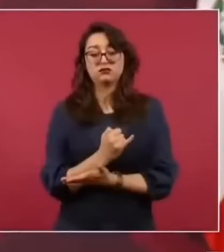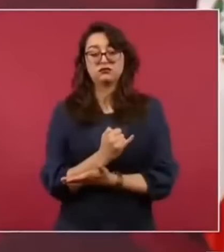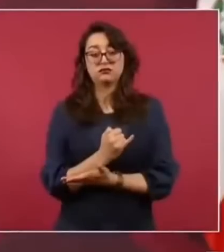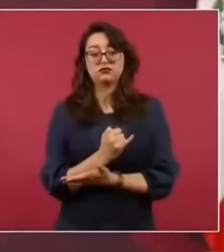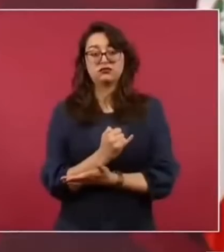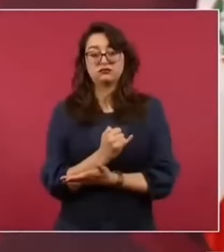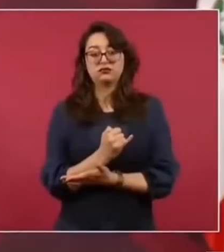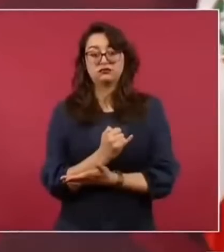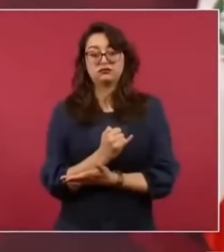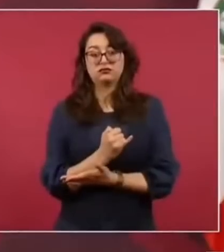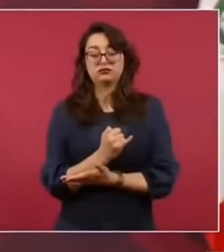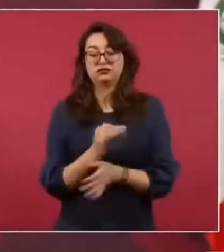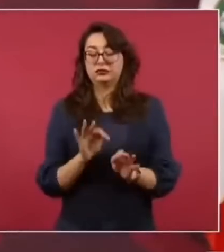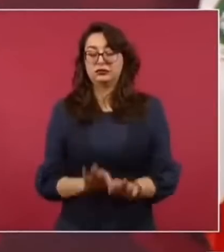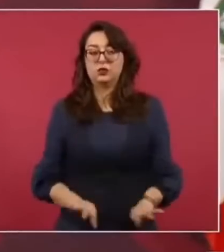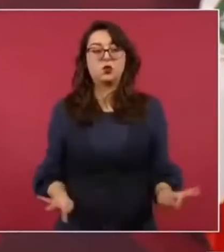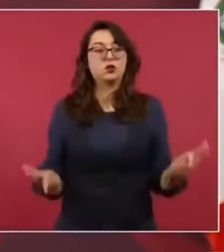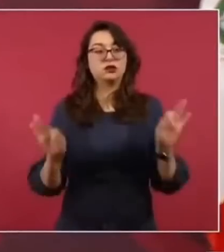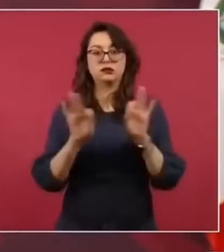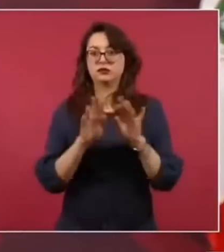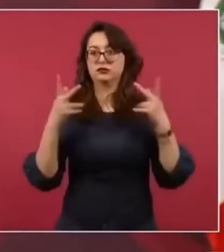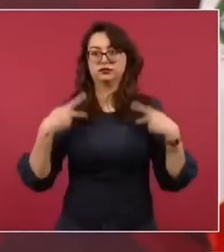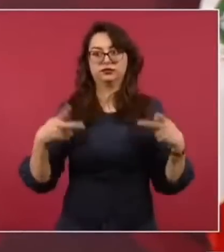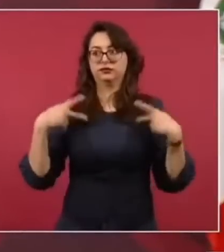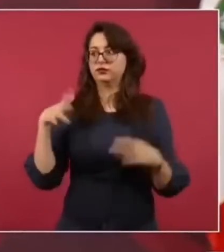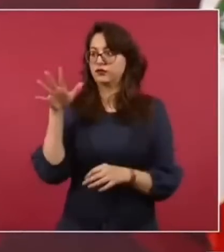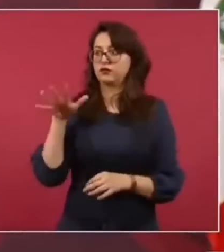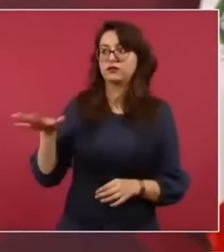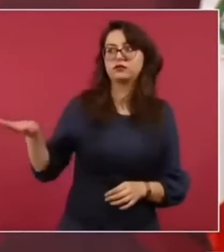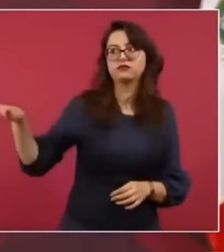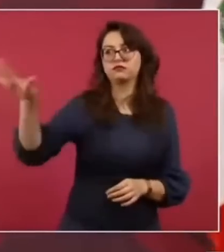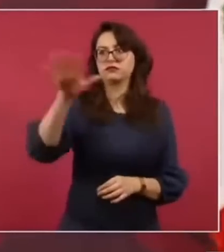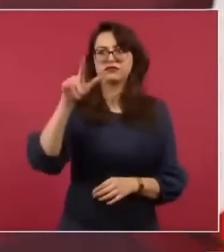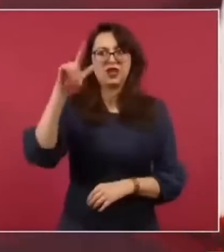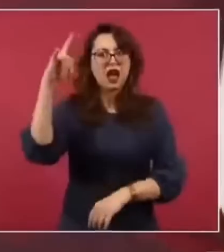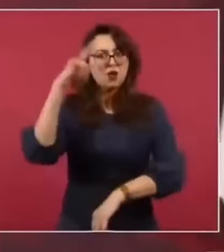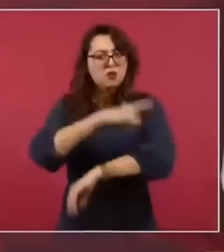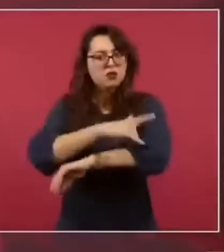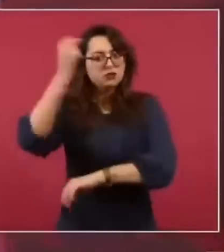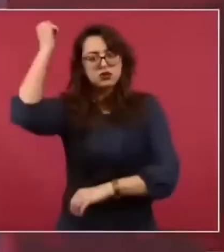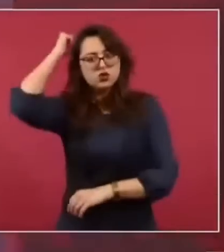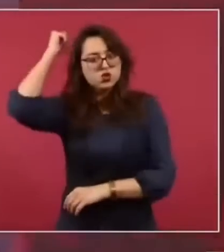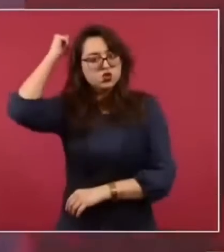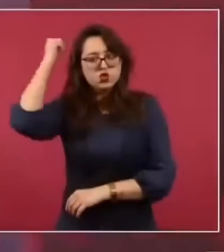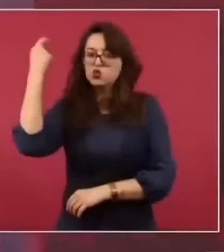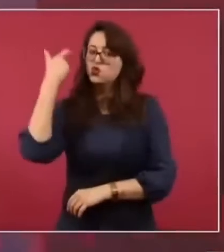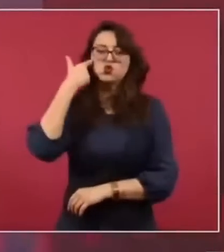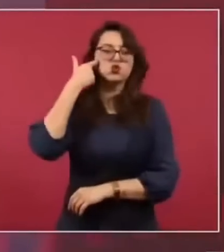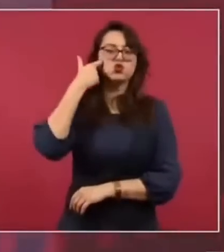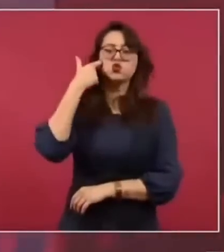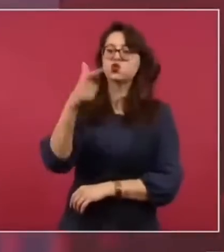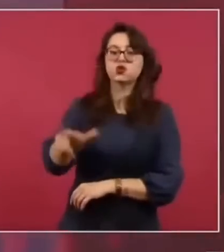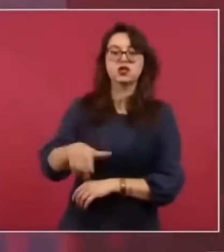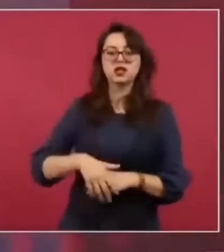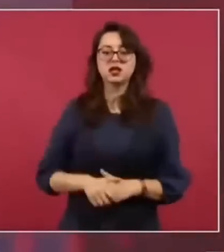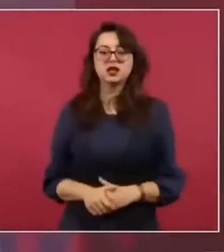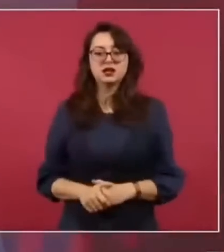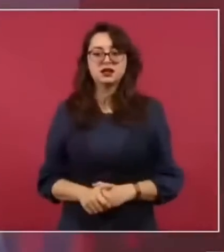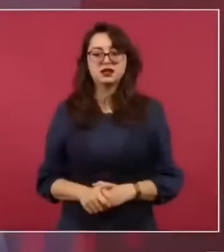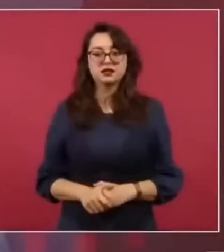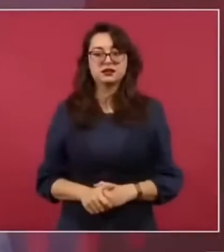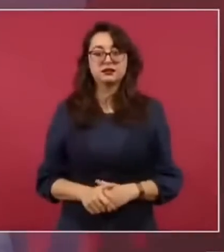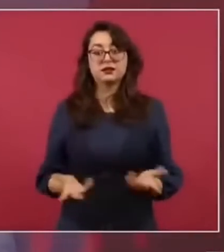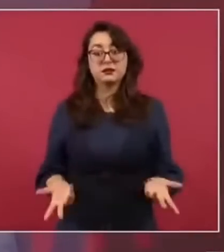por mandato del pueblo que miren, ahora que hay necesidad de agua en la ciudad,